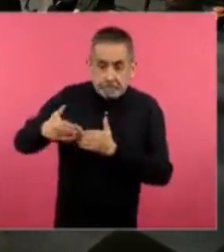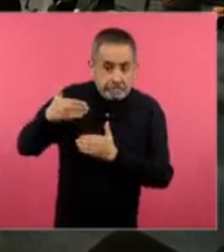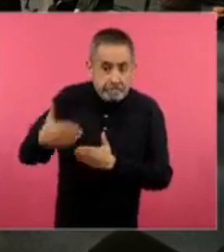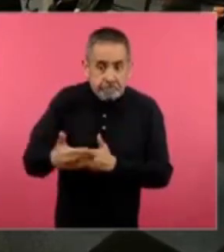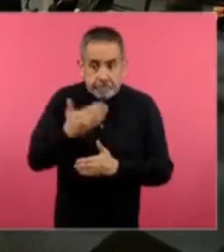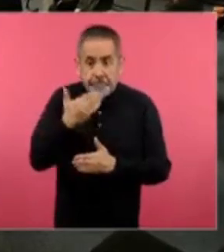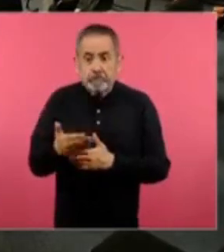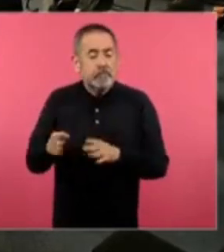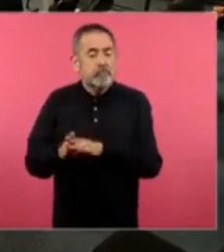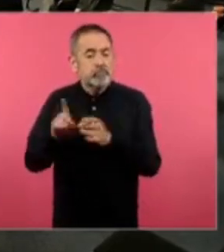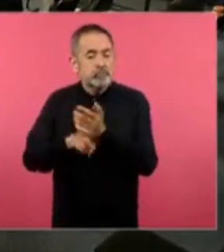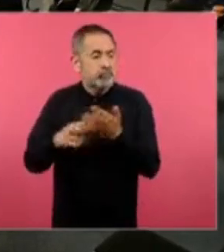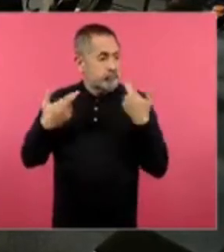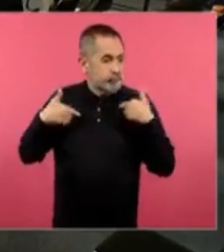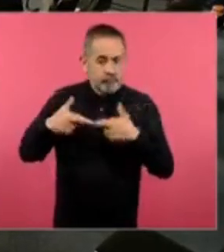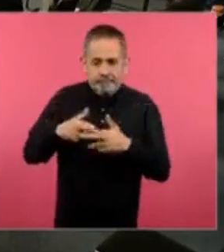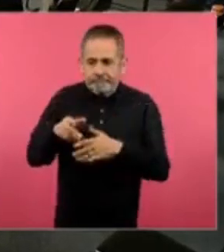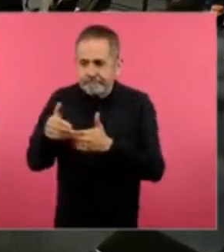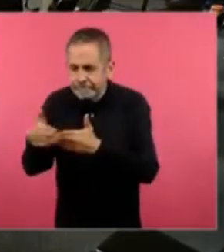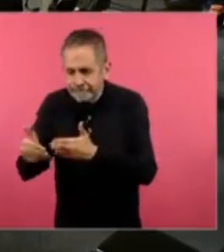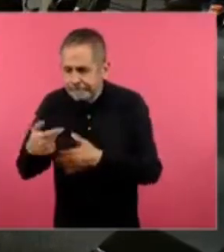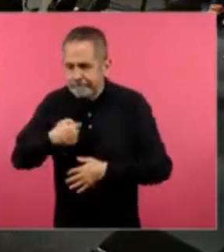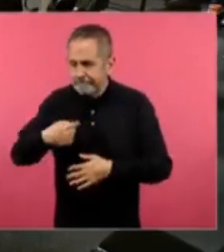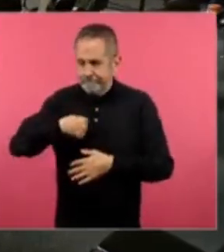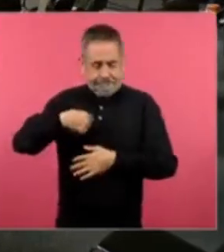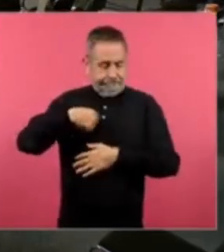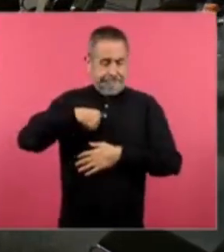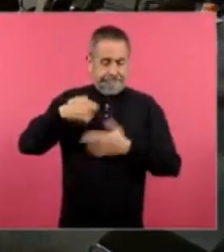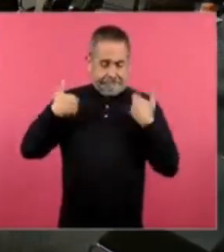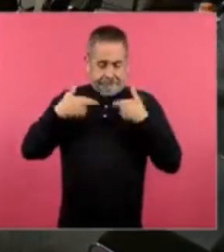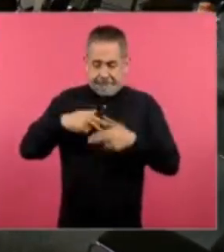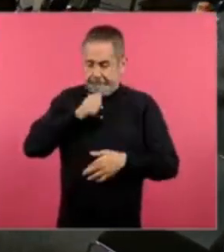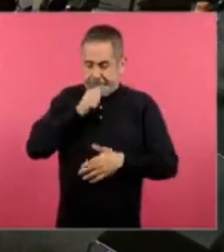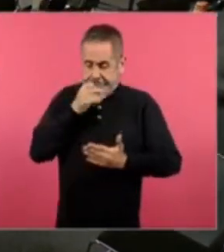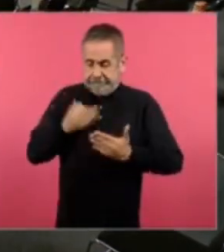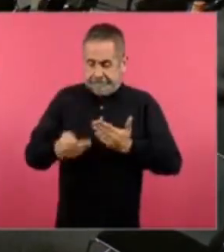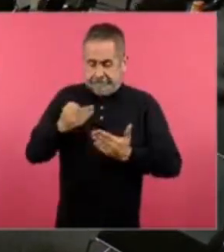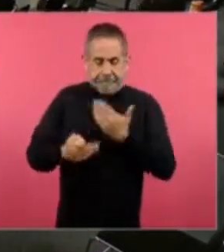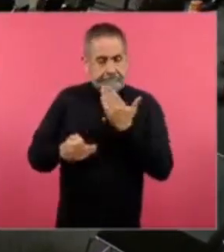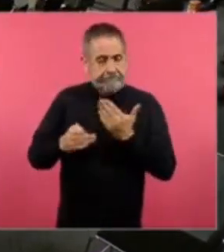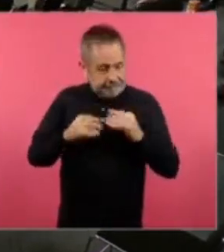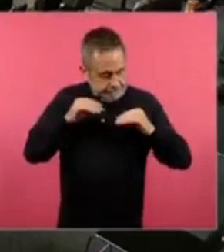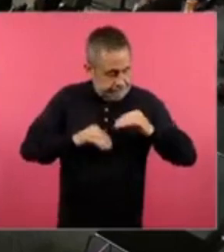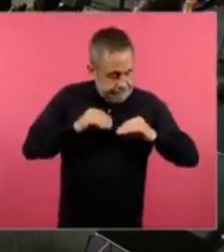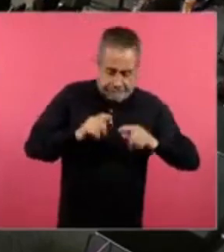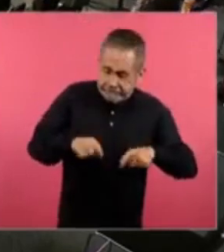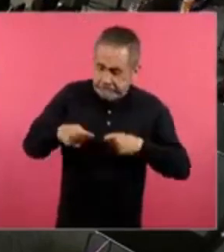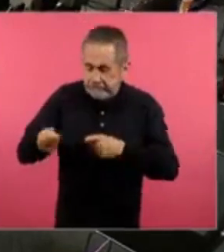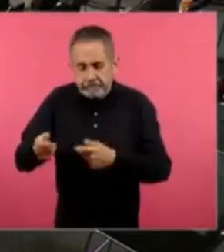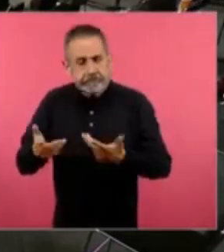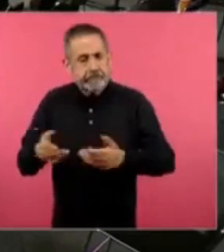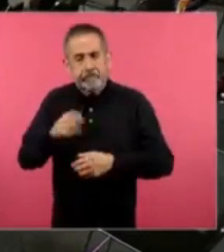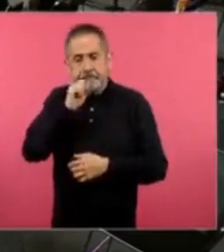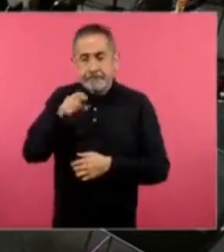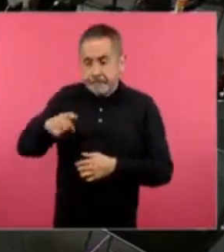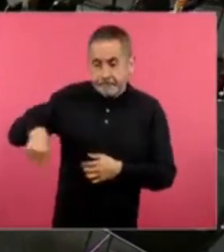qué tanto como docente nos falta hacer, y los niños que ahora sí que van con su paso adelante, qué